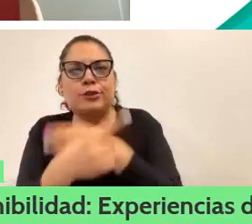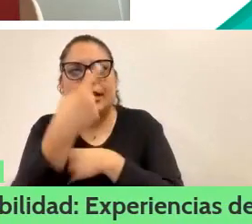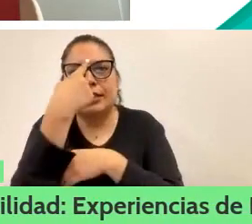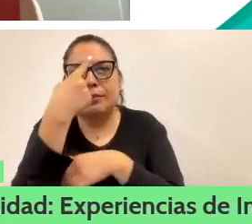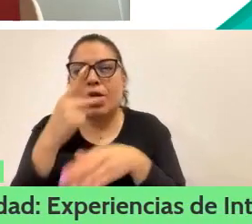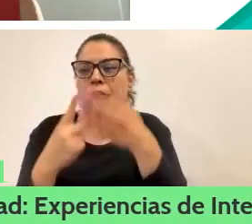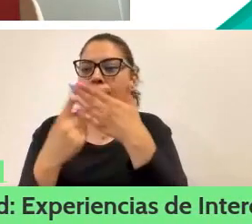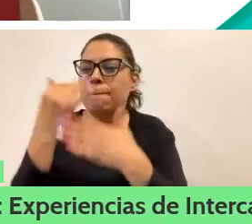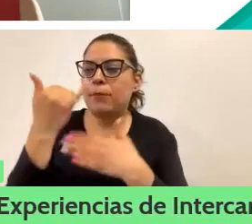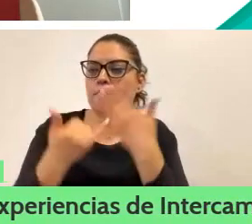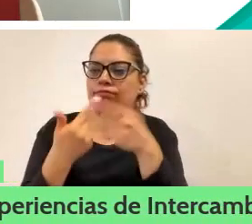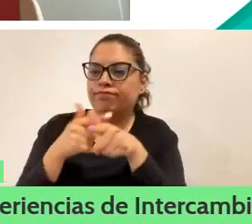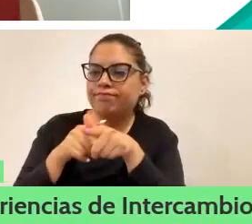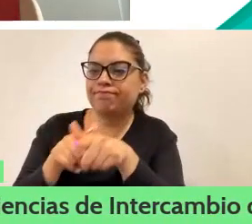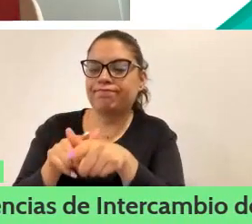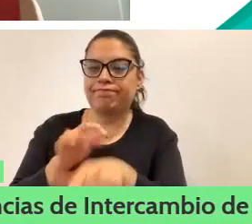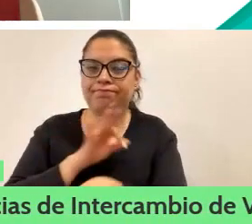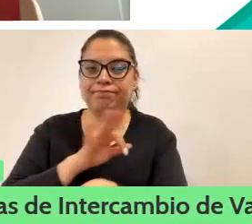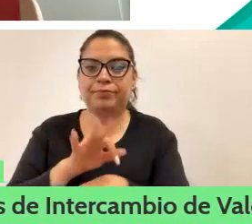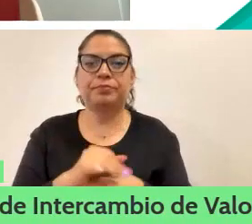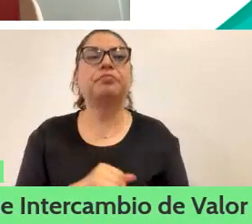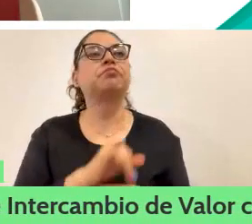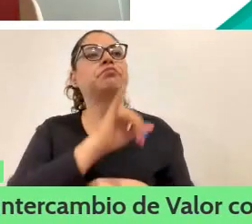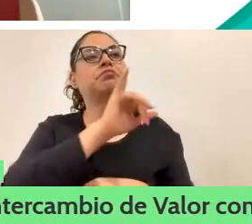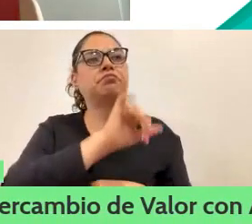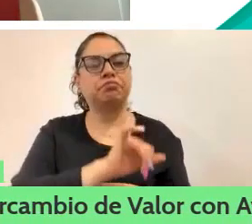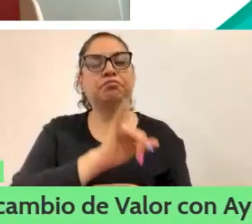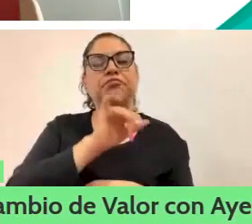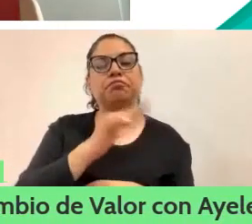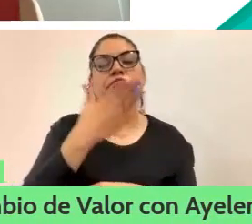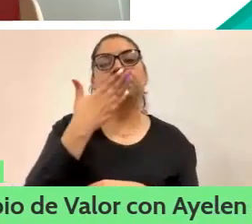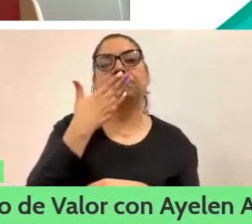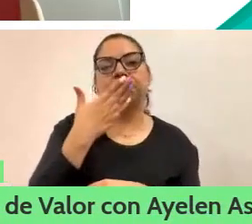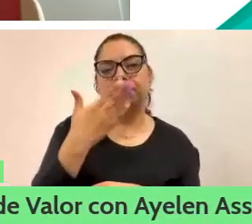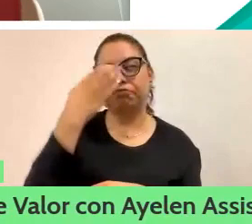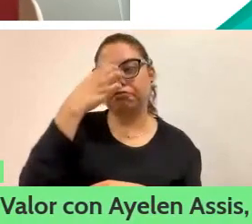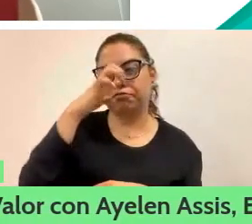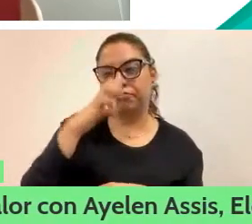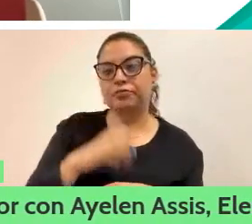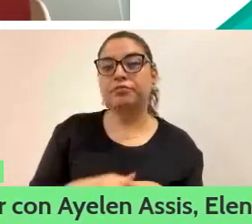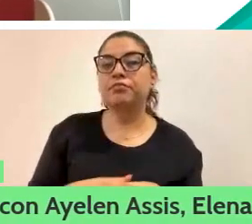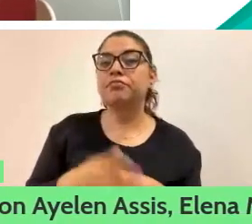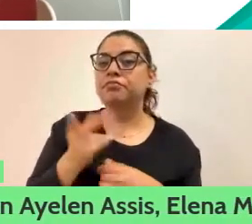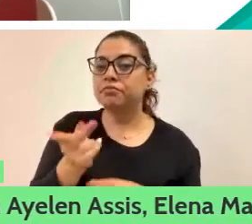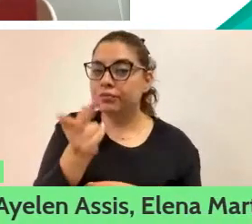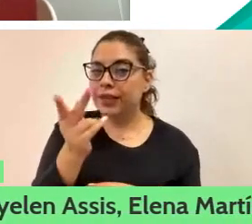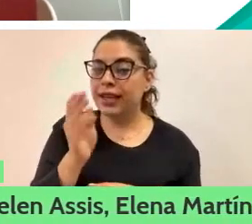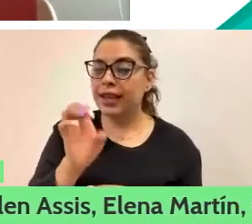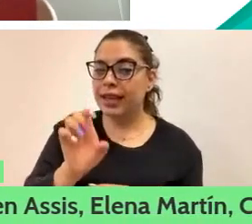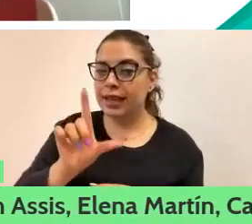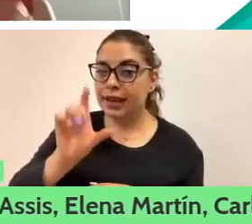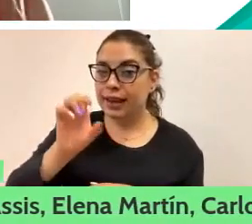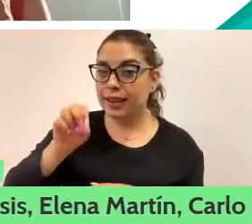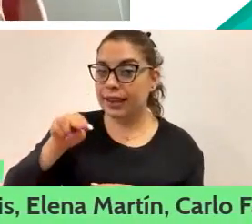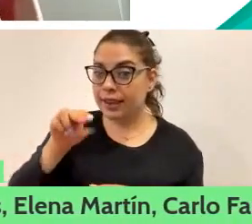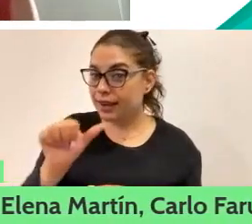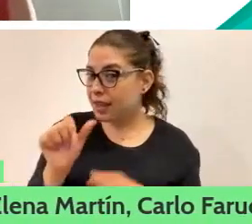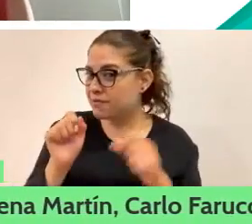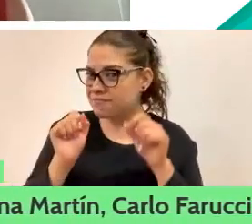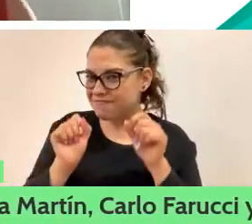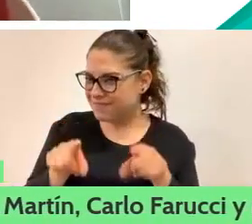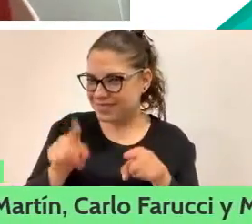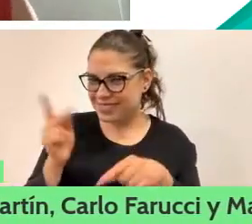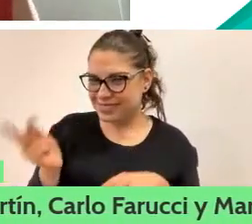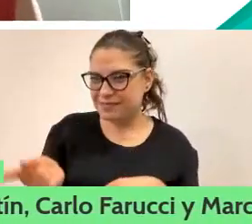Muy buenísimo. Buenísima experiencia. Me gustaría escuchar a Elena con la misma pregunta, ¿no es cierto? Esto de que hablábamos de